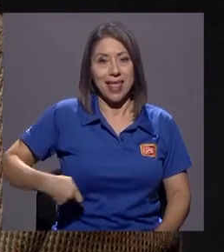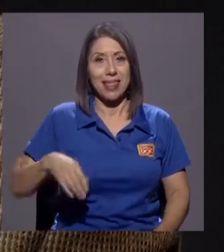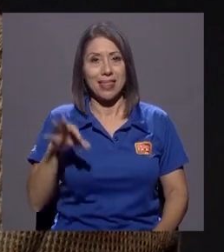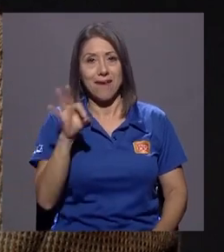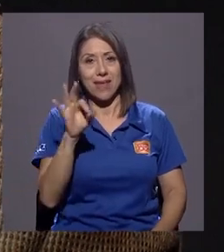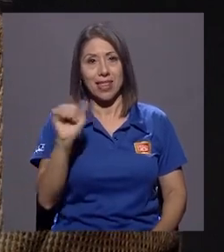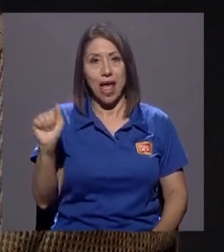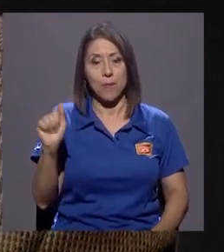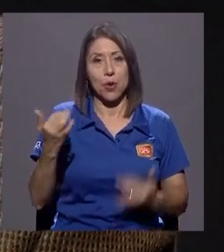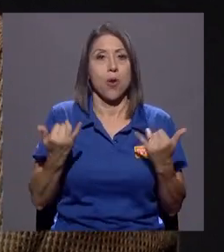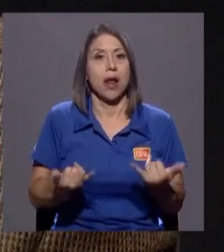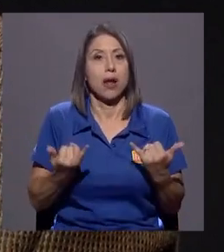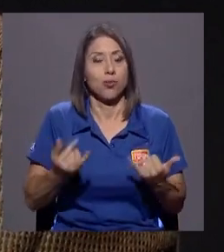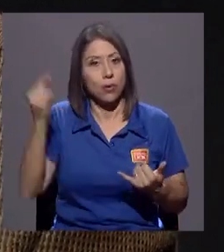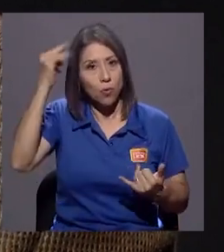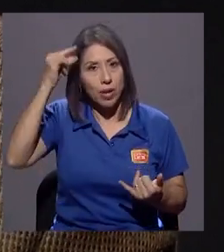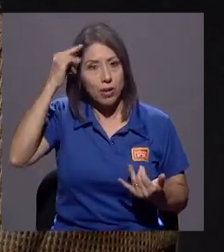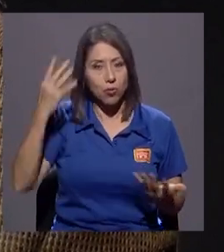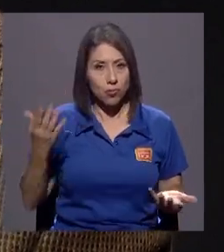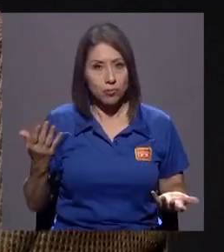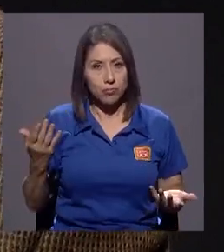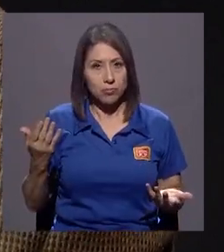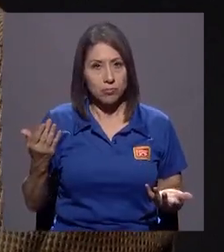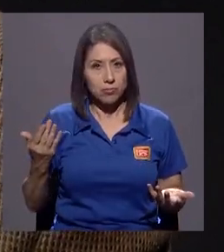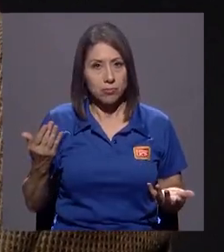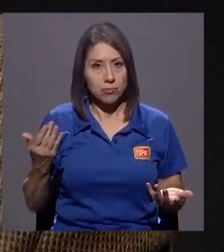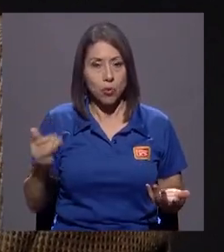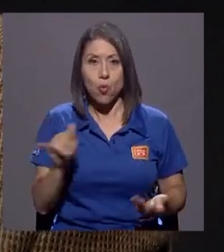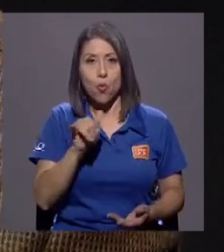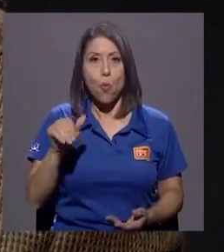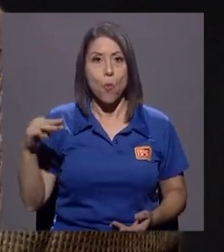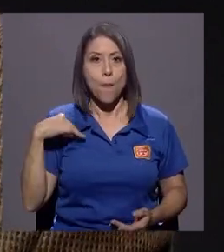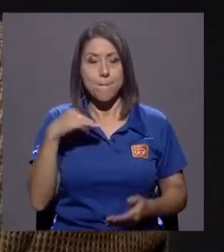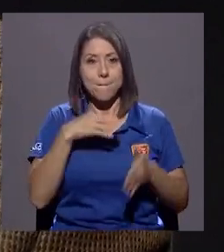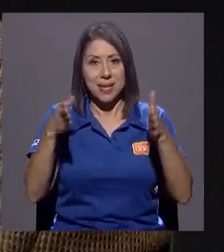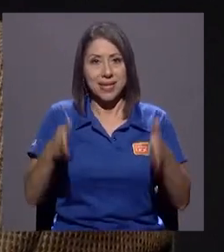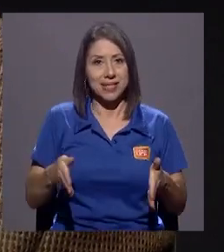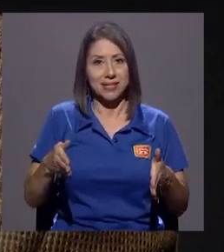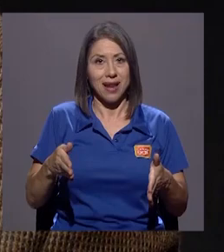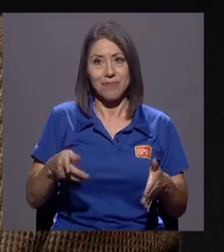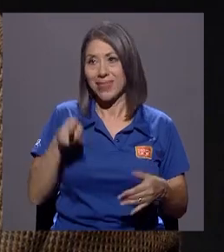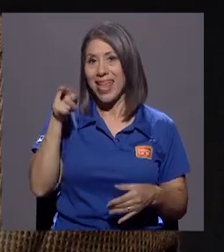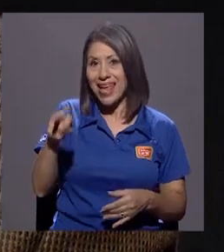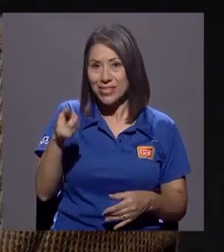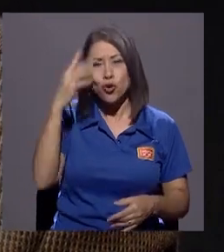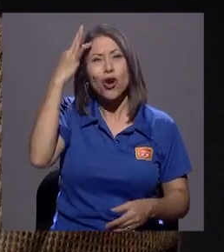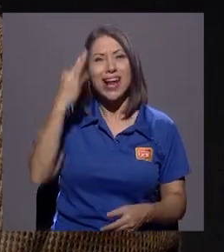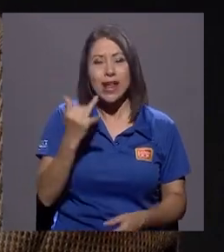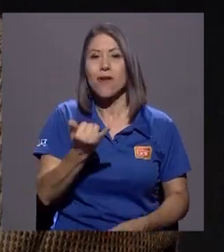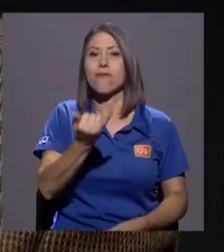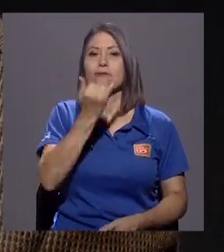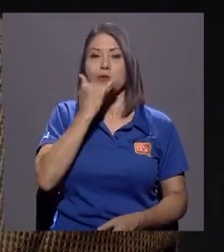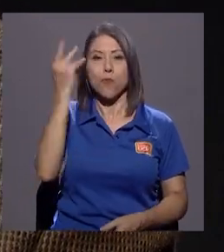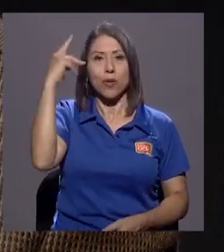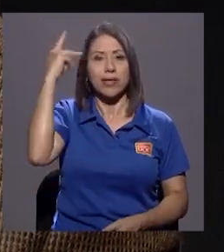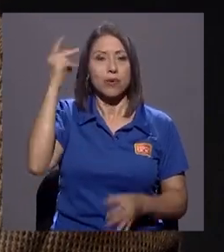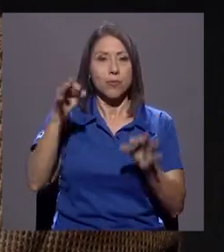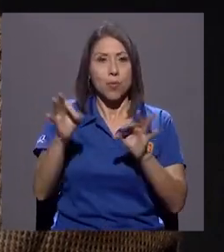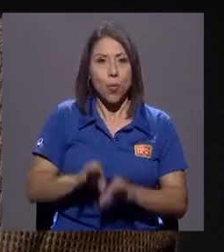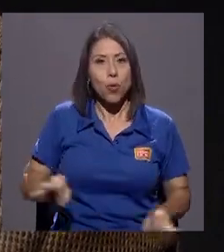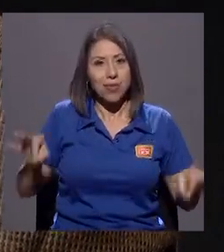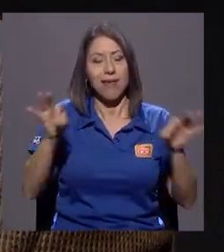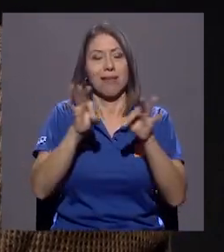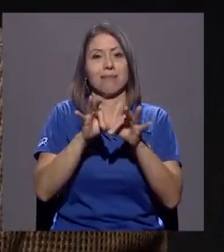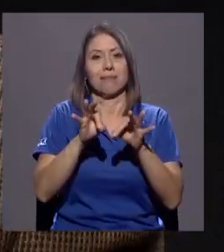en el actual gobierno en condición de ministra y eso yo creo que es un error político importante